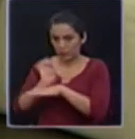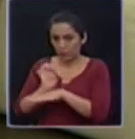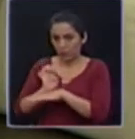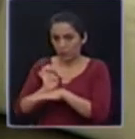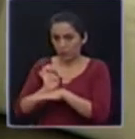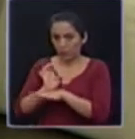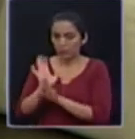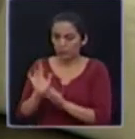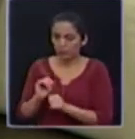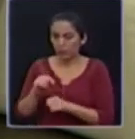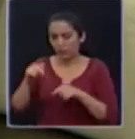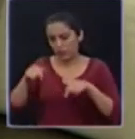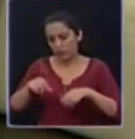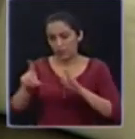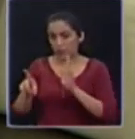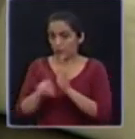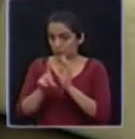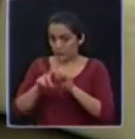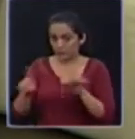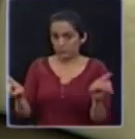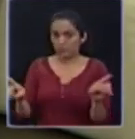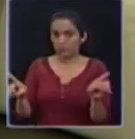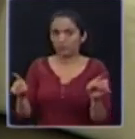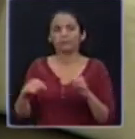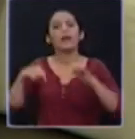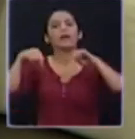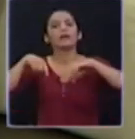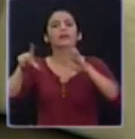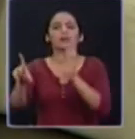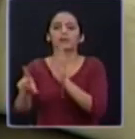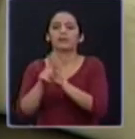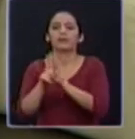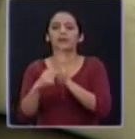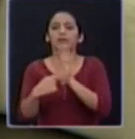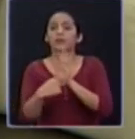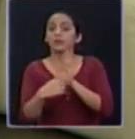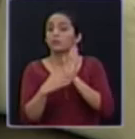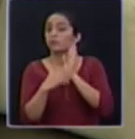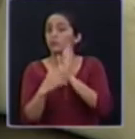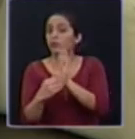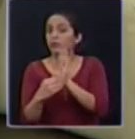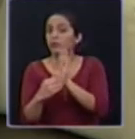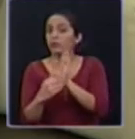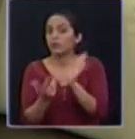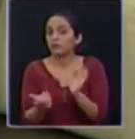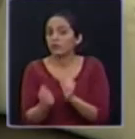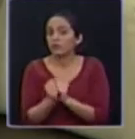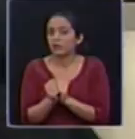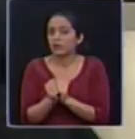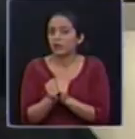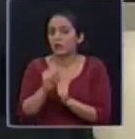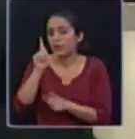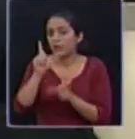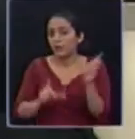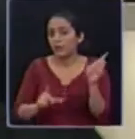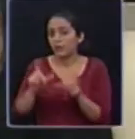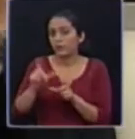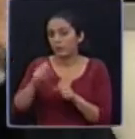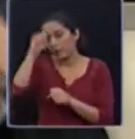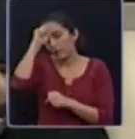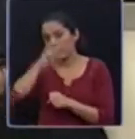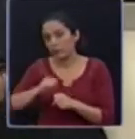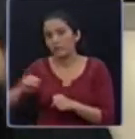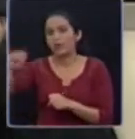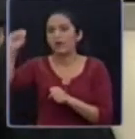ley, deróguela nomás. ¿Para qué me pone en vigencia leyes que, como la de movilidad humana, señala que en el procedimiento de